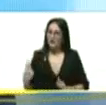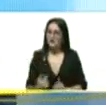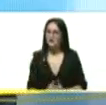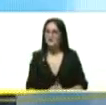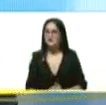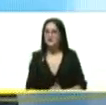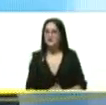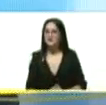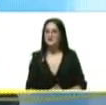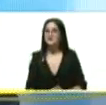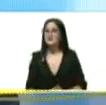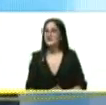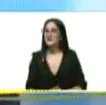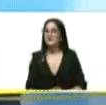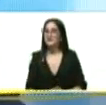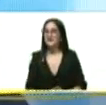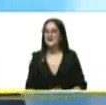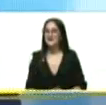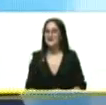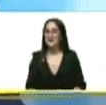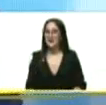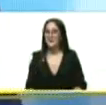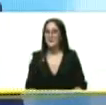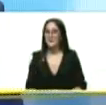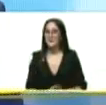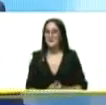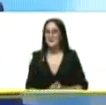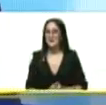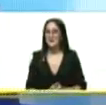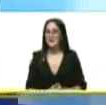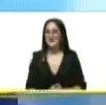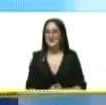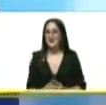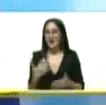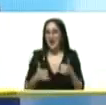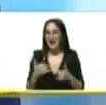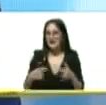Ustedes verán si quieren vender algo para allá. Unos cauchitos, una lechita.